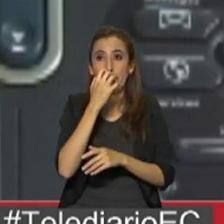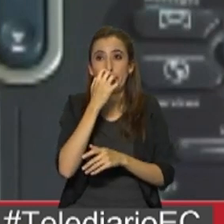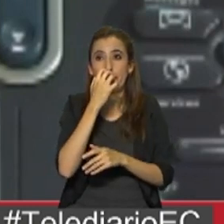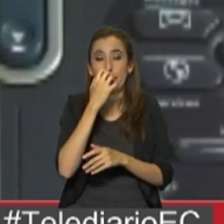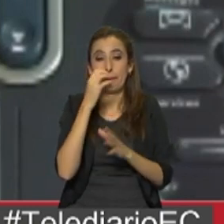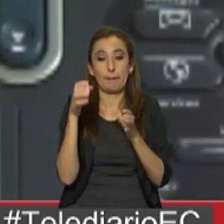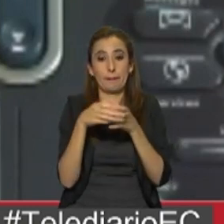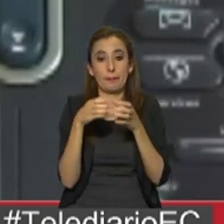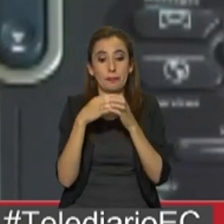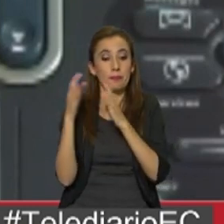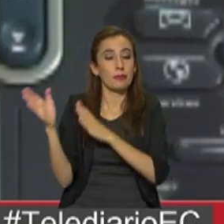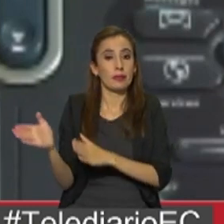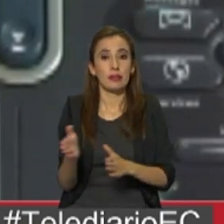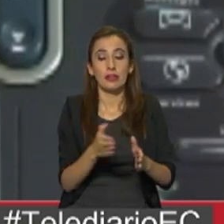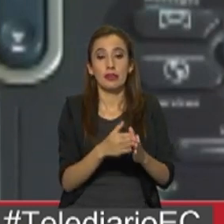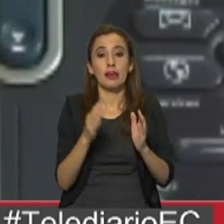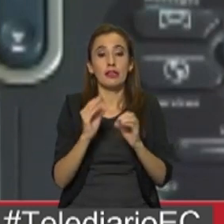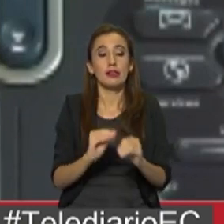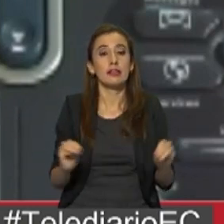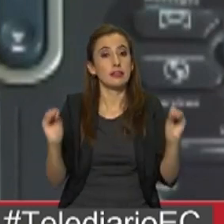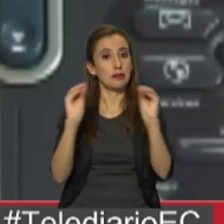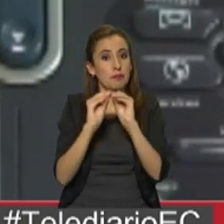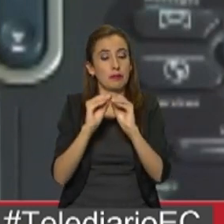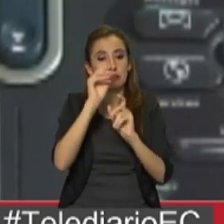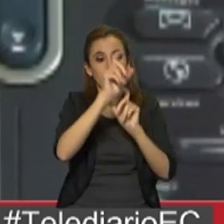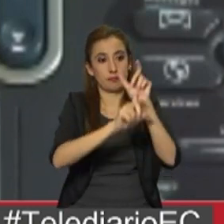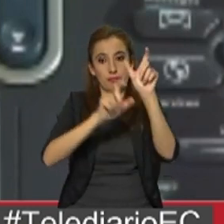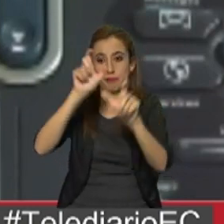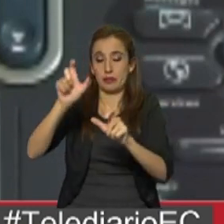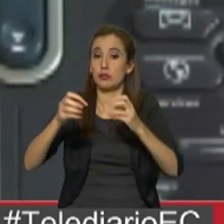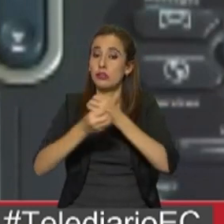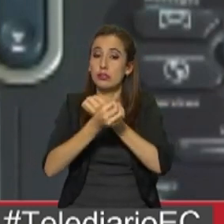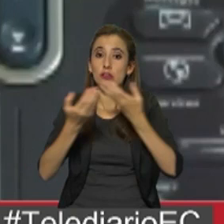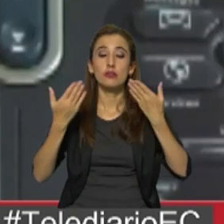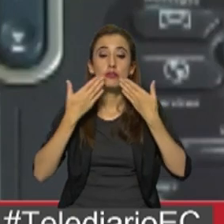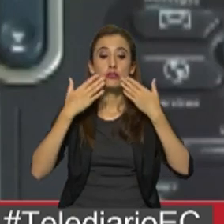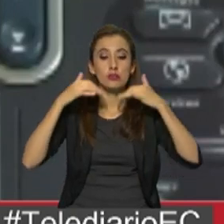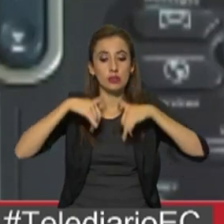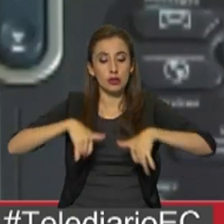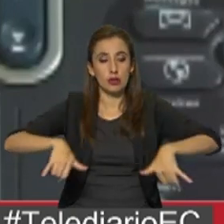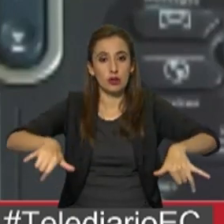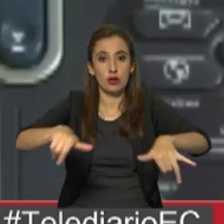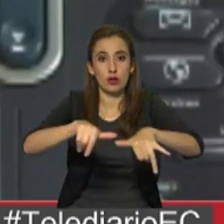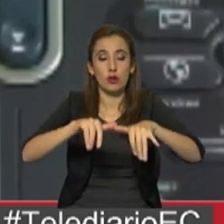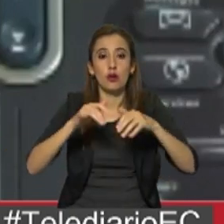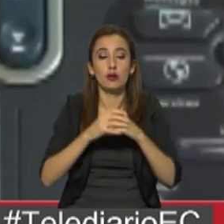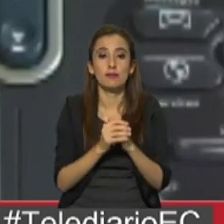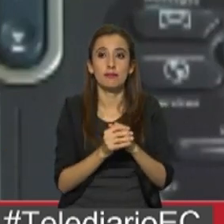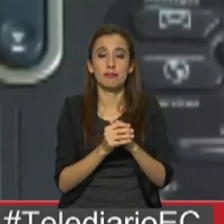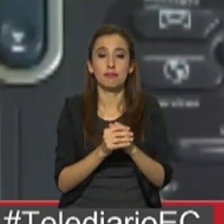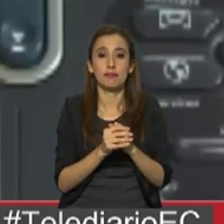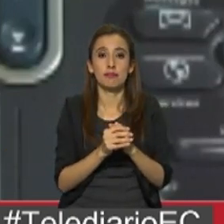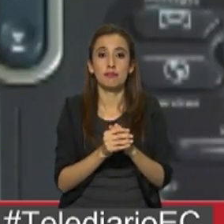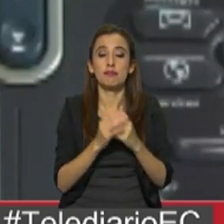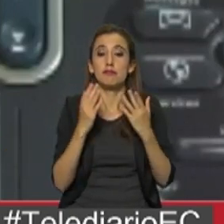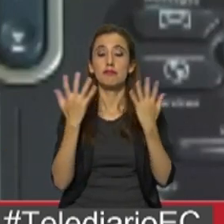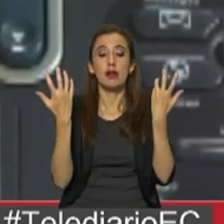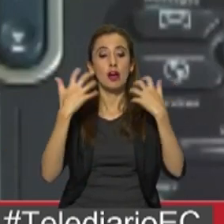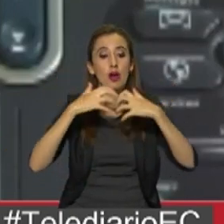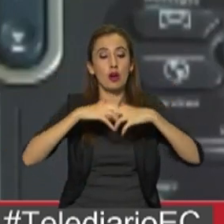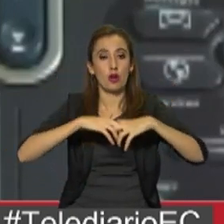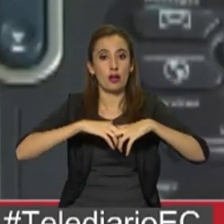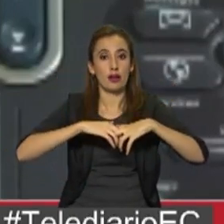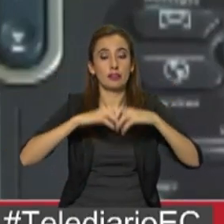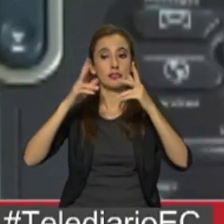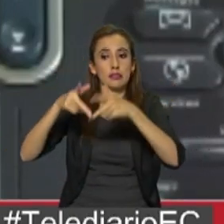en extender beneficios a los afiliados que les permita de alguna manera paliar en la crisis a través de un